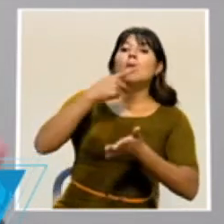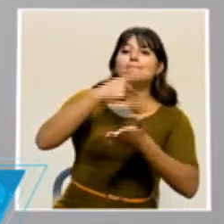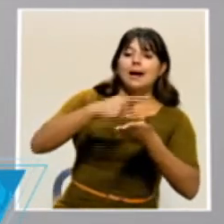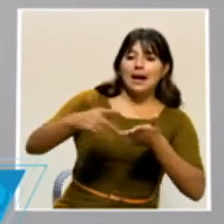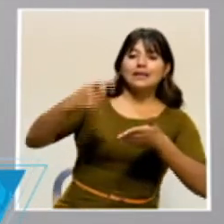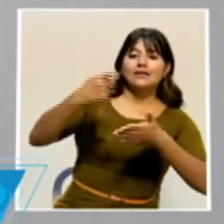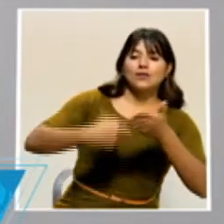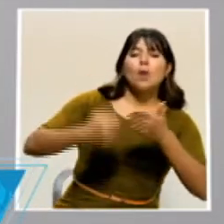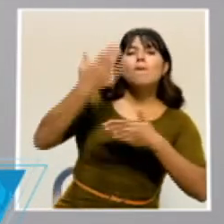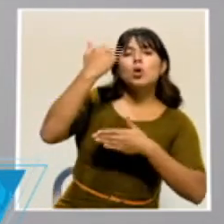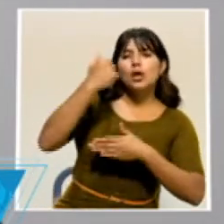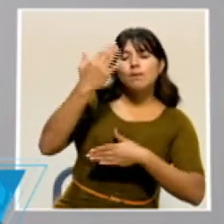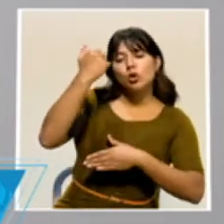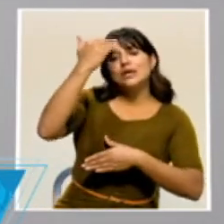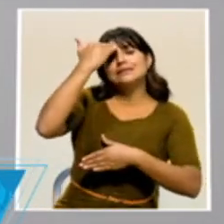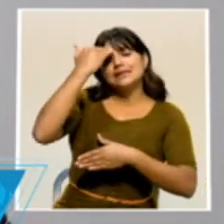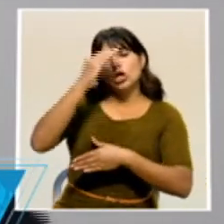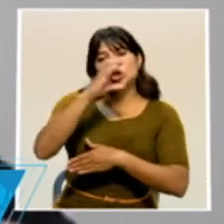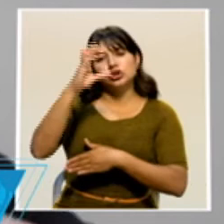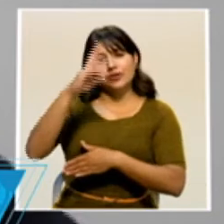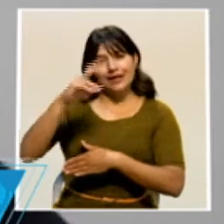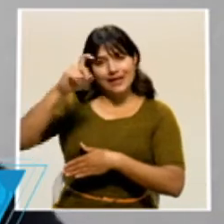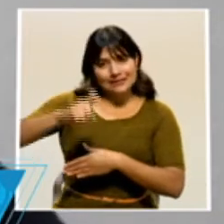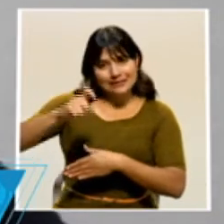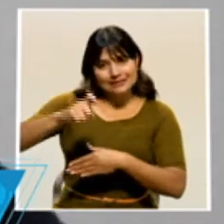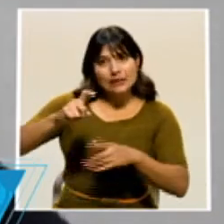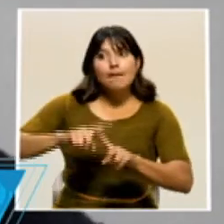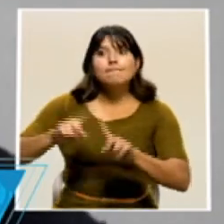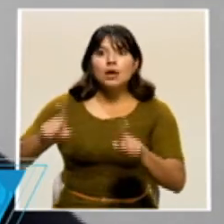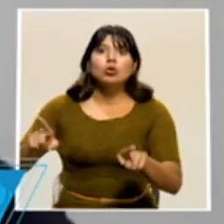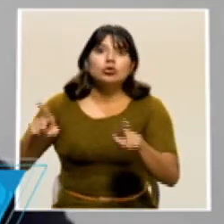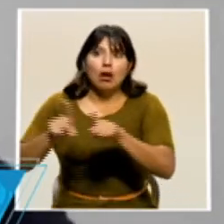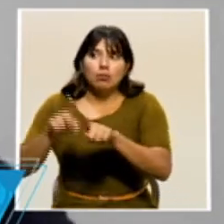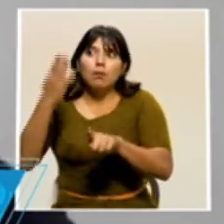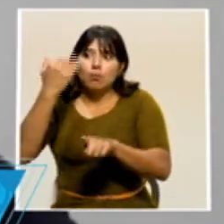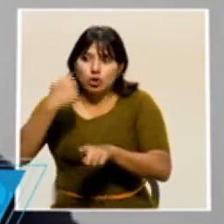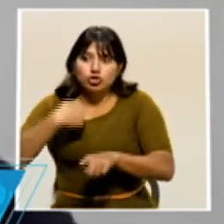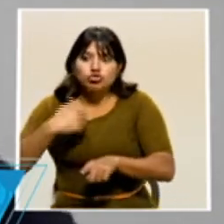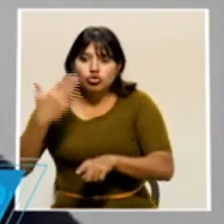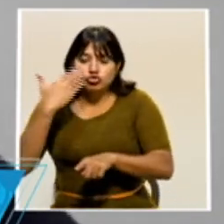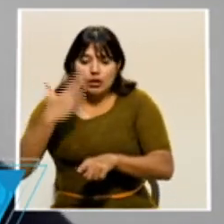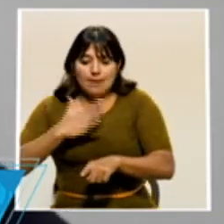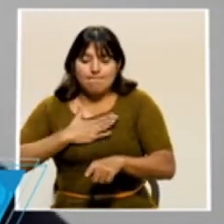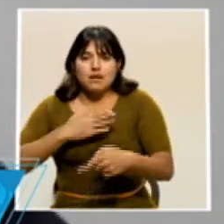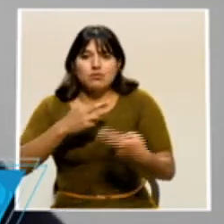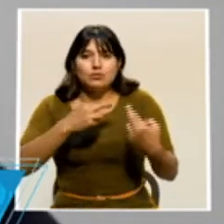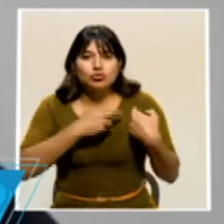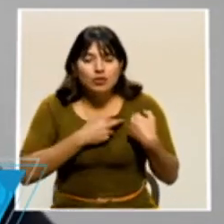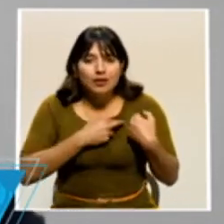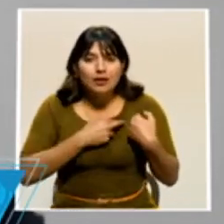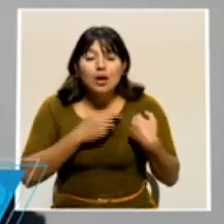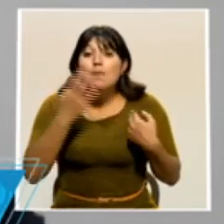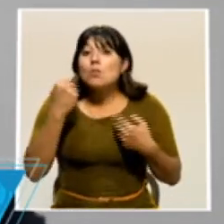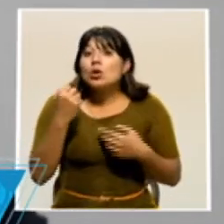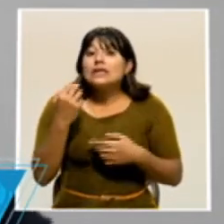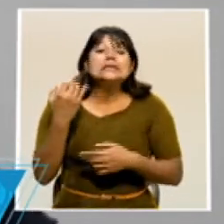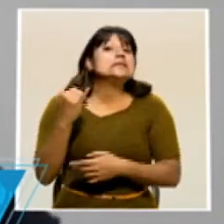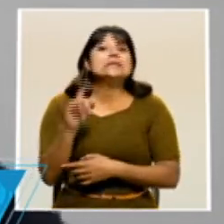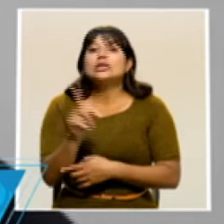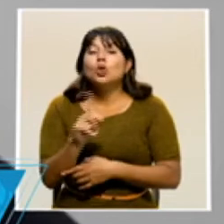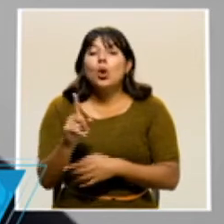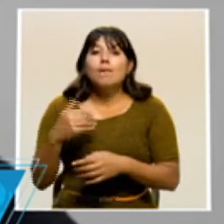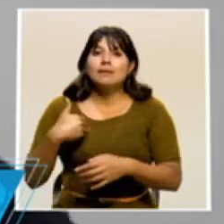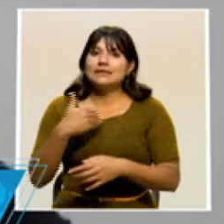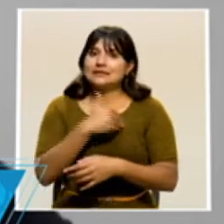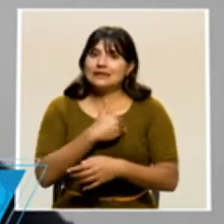porque voy a recibir servicios a cambio, pero además porque es mi obligación, porque si no, tributación se va a dar cuenta